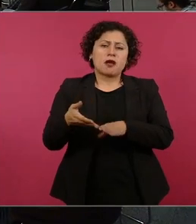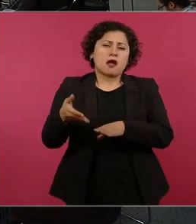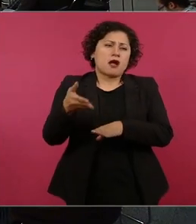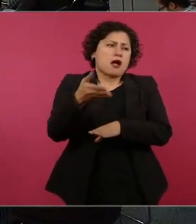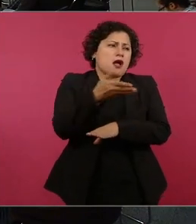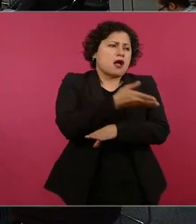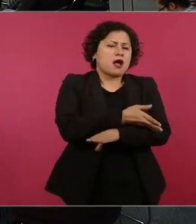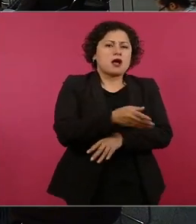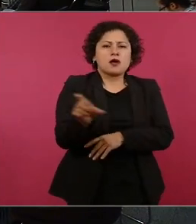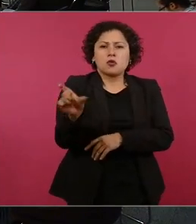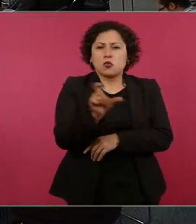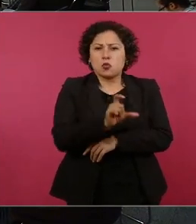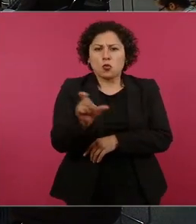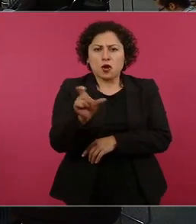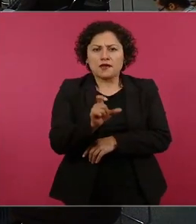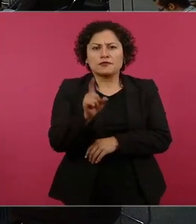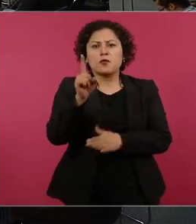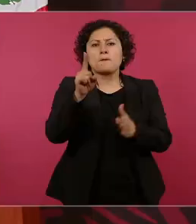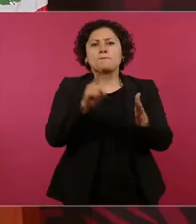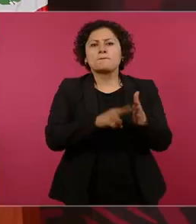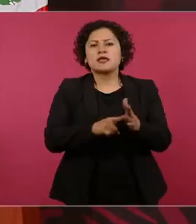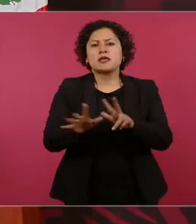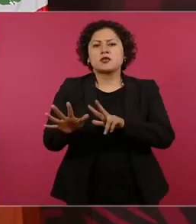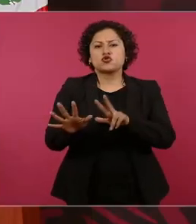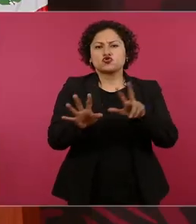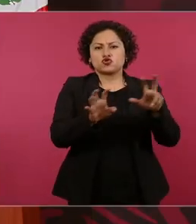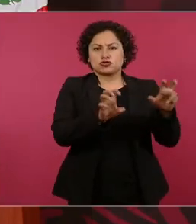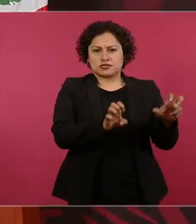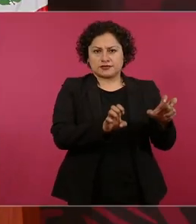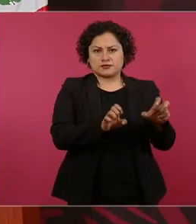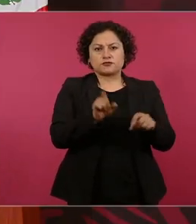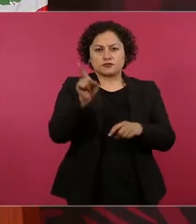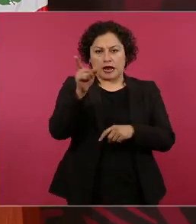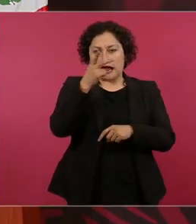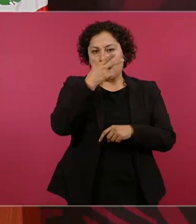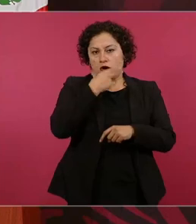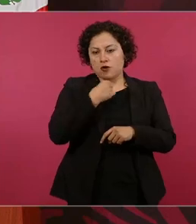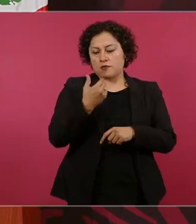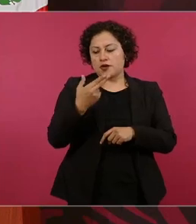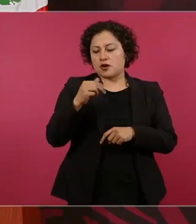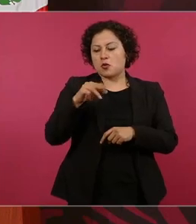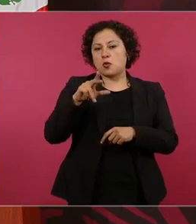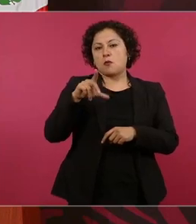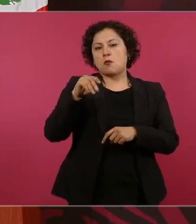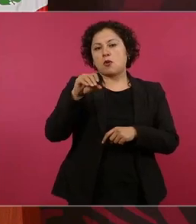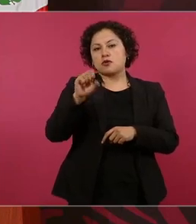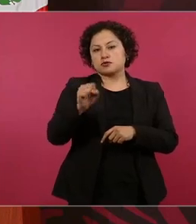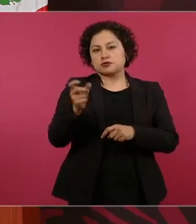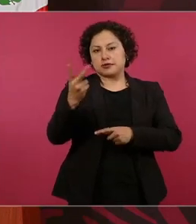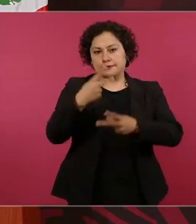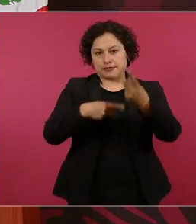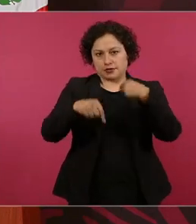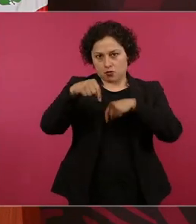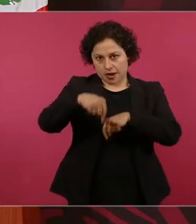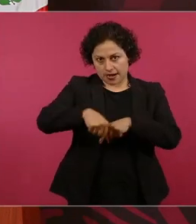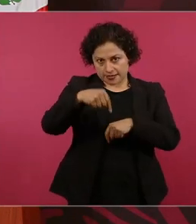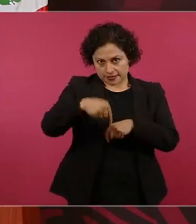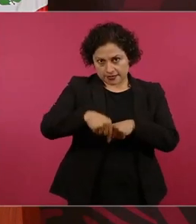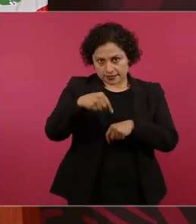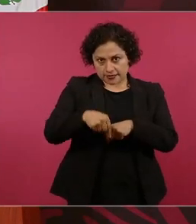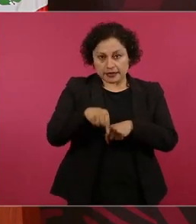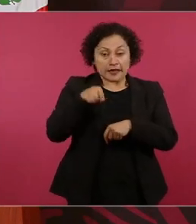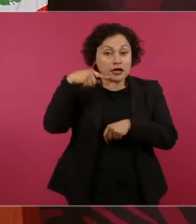siglo XIX que estuvo por acá umbol yaan sus apuntes hablaba